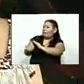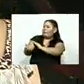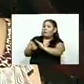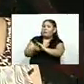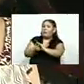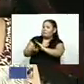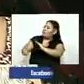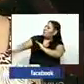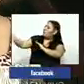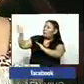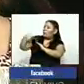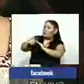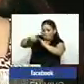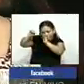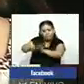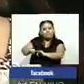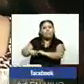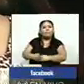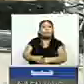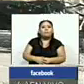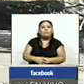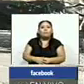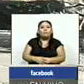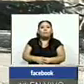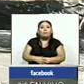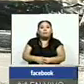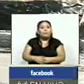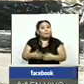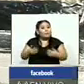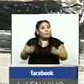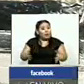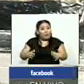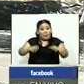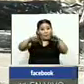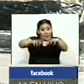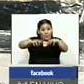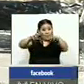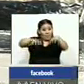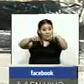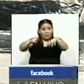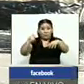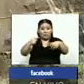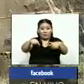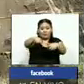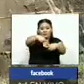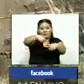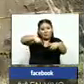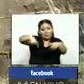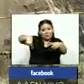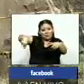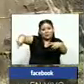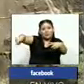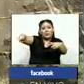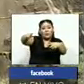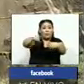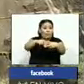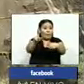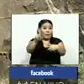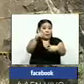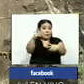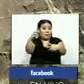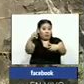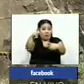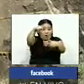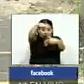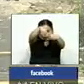para el fondo, no nos vamos a evacuar. Con las últimas lluvias, esta cárcava está por alcanzar los 100 metros de